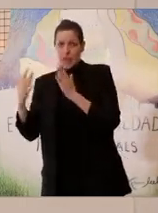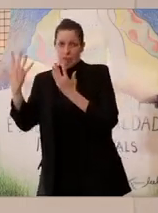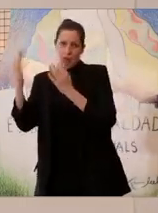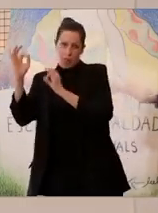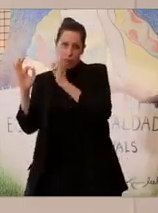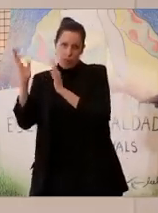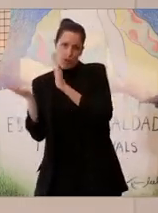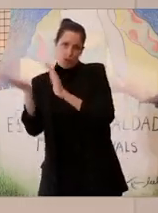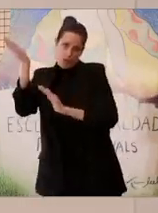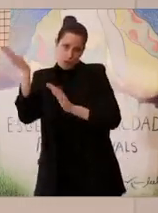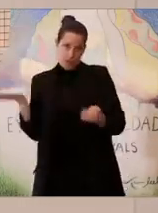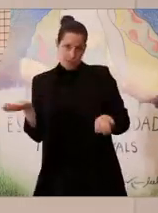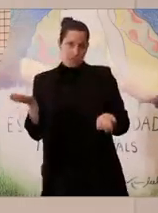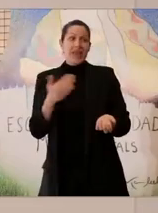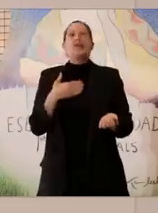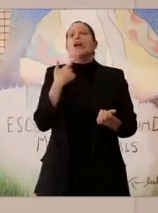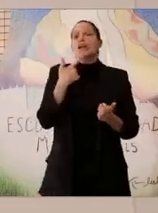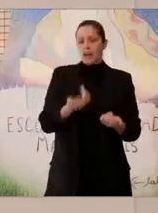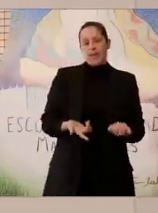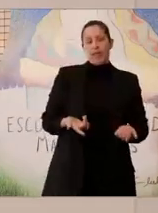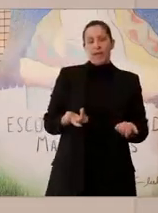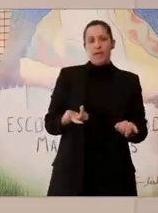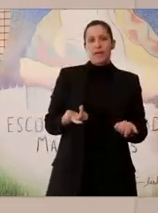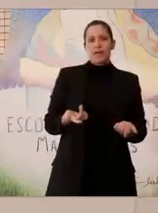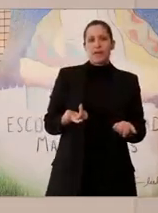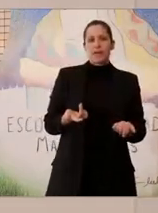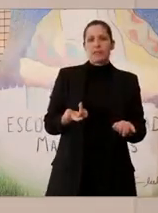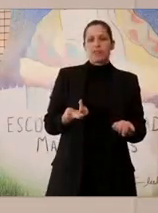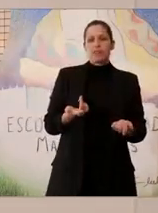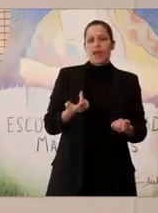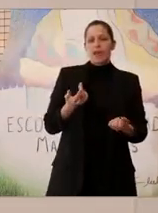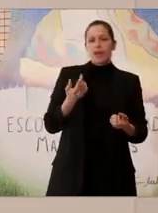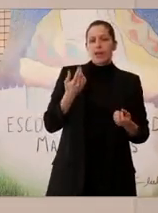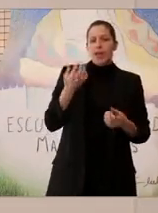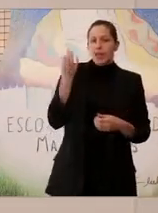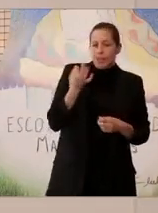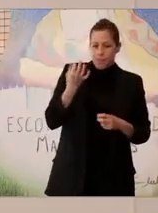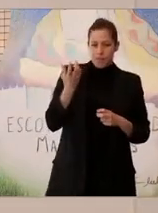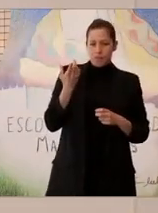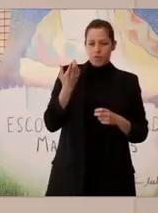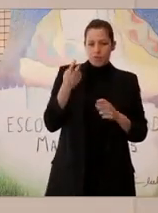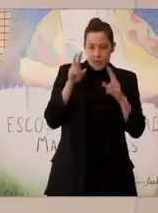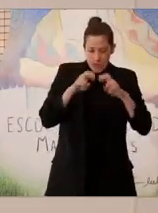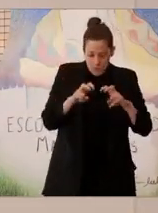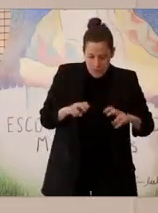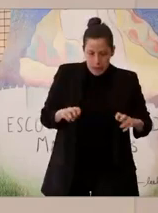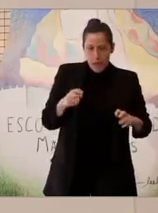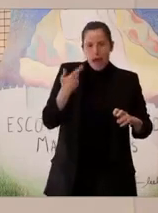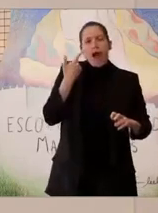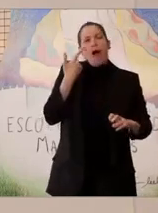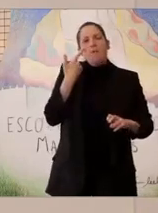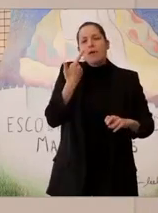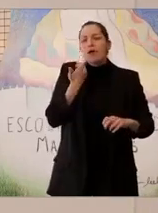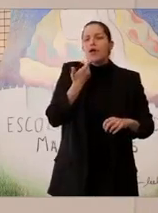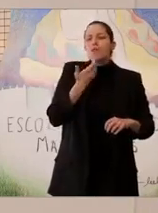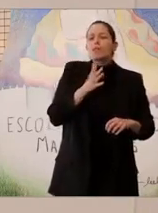cargos directivos. ¿Qué quiere decir esto? Pues que tendríamos que examinar cuáles son las causas por las que solamente en los